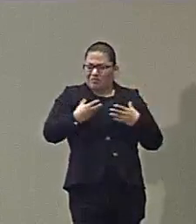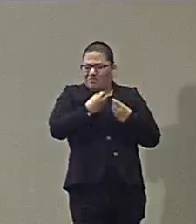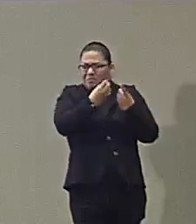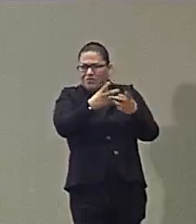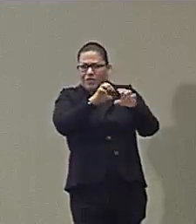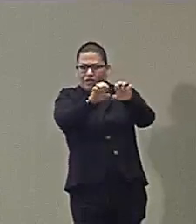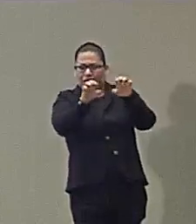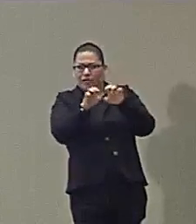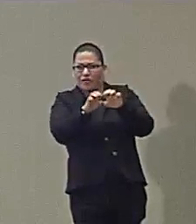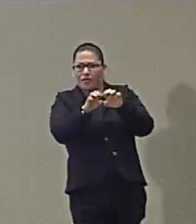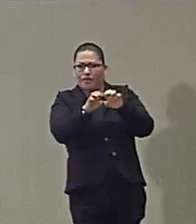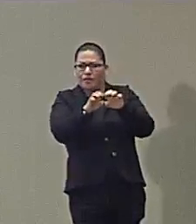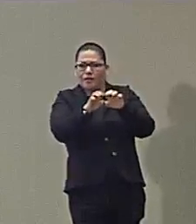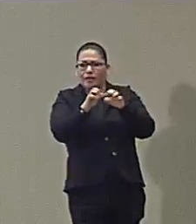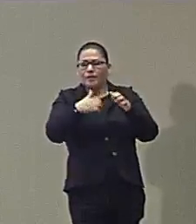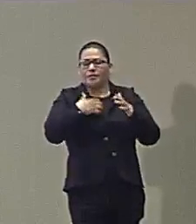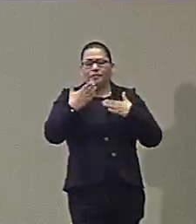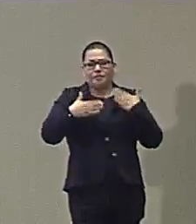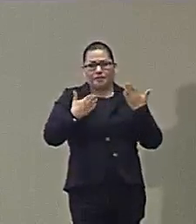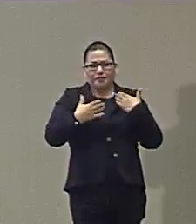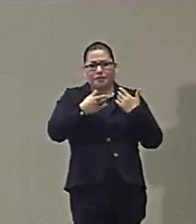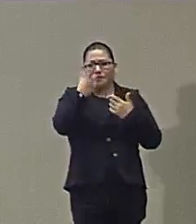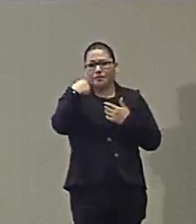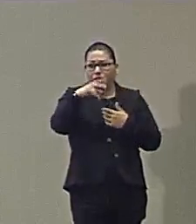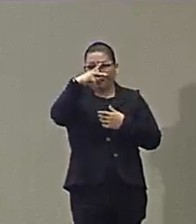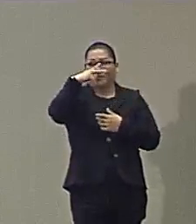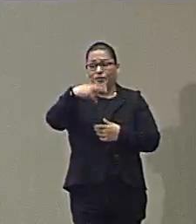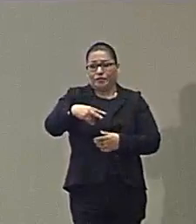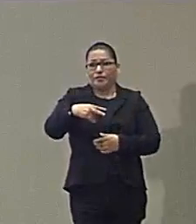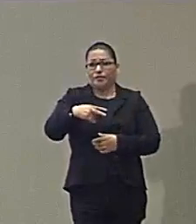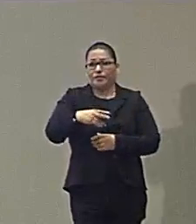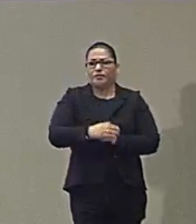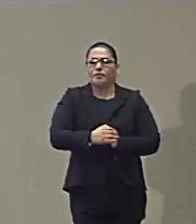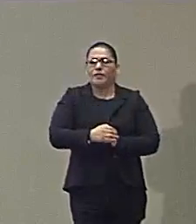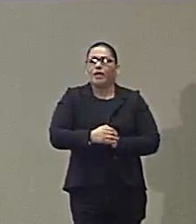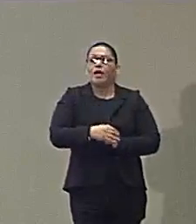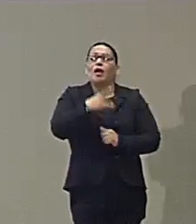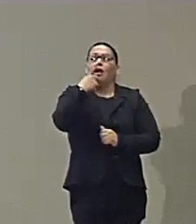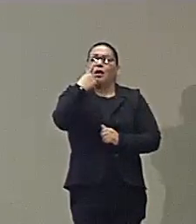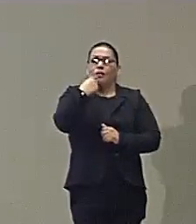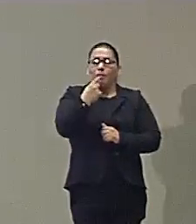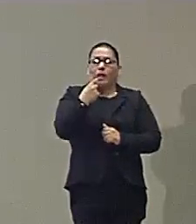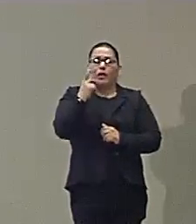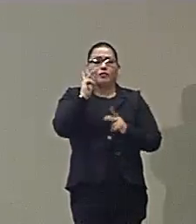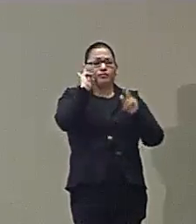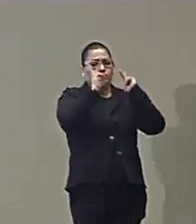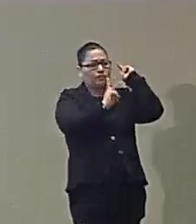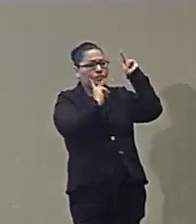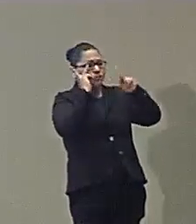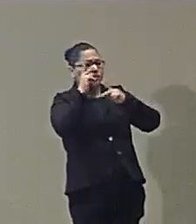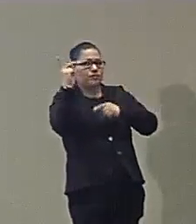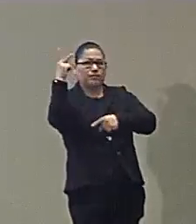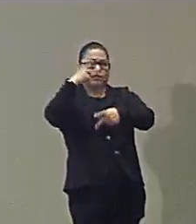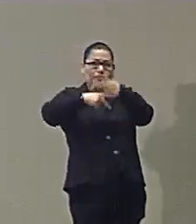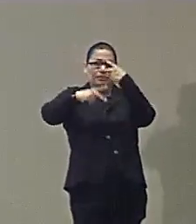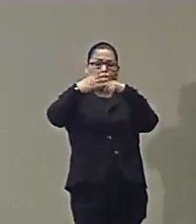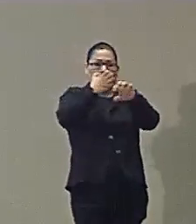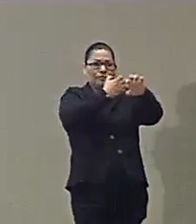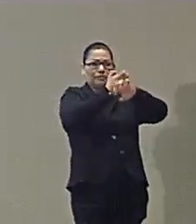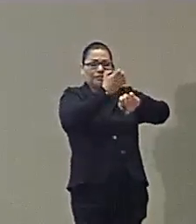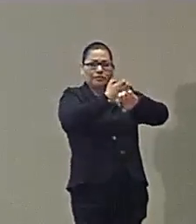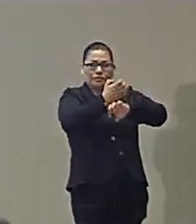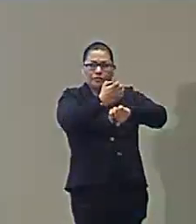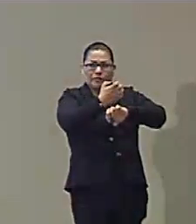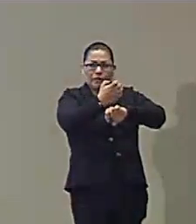y de atractivo para los mexicanos y para los que nos visitan del extranjero